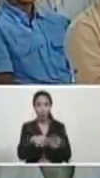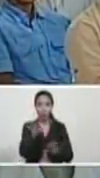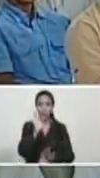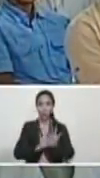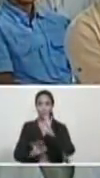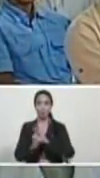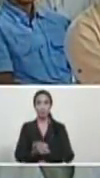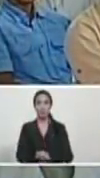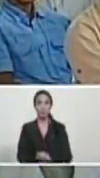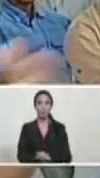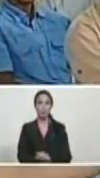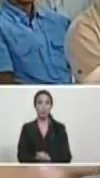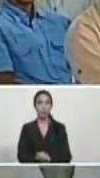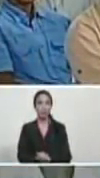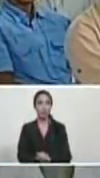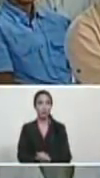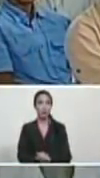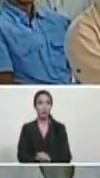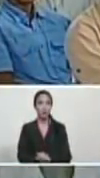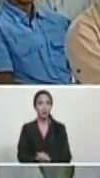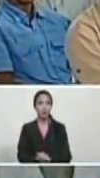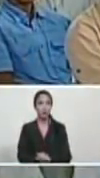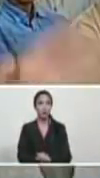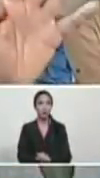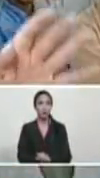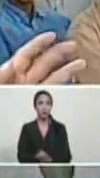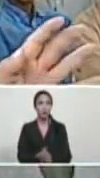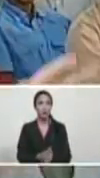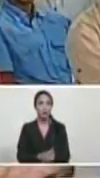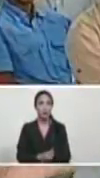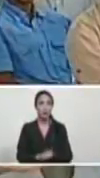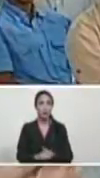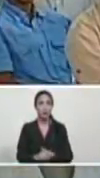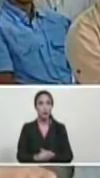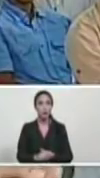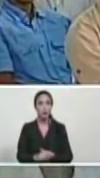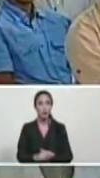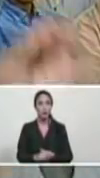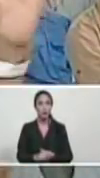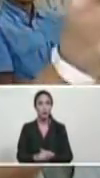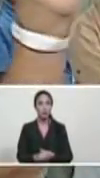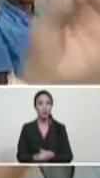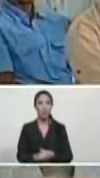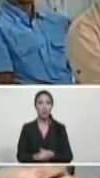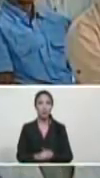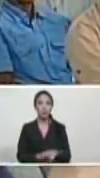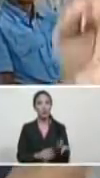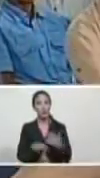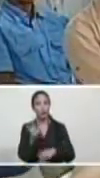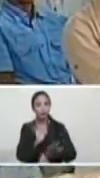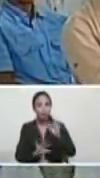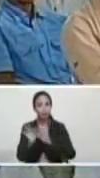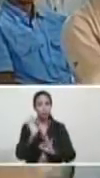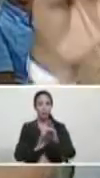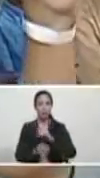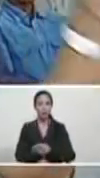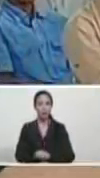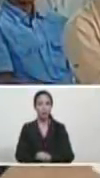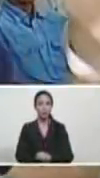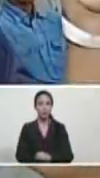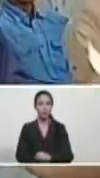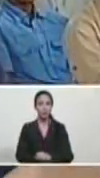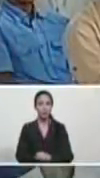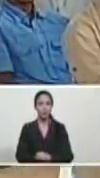de formación de nuestras empresas es un incentivo para que la gente haga carrera con nosotros en áreas tan específicas como esto,